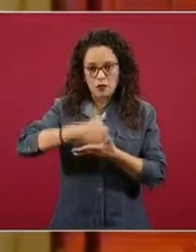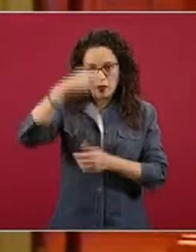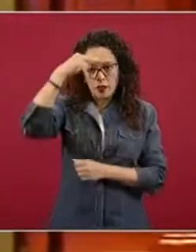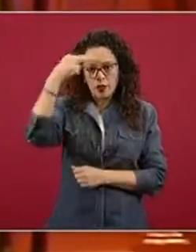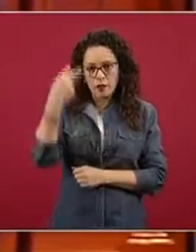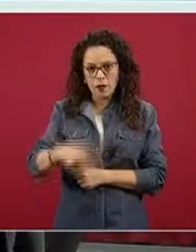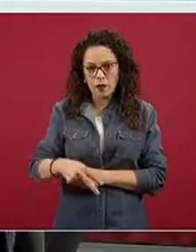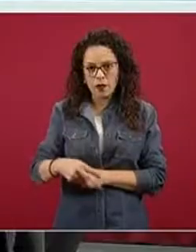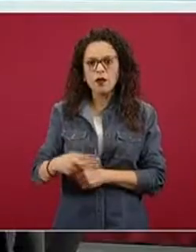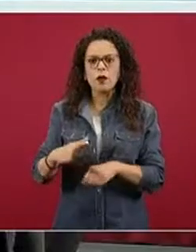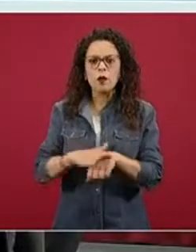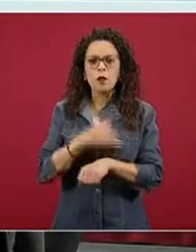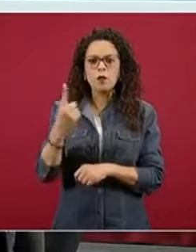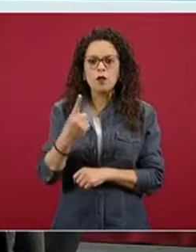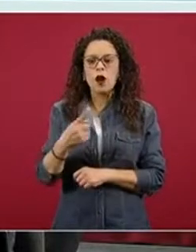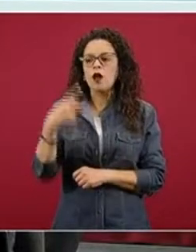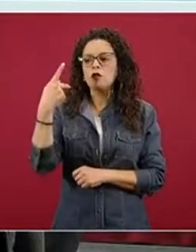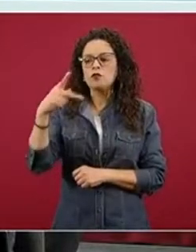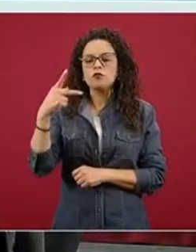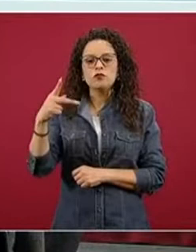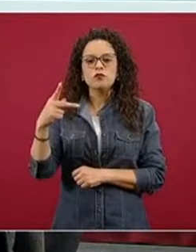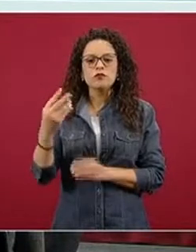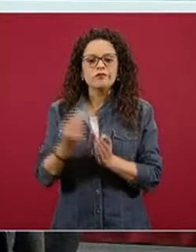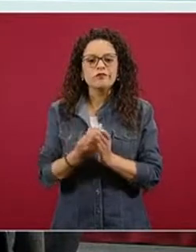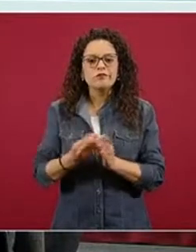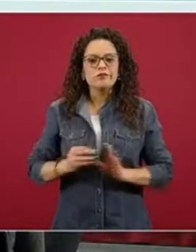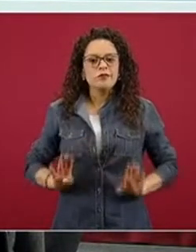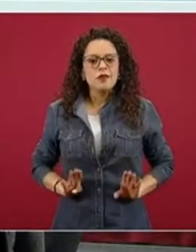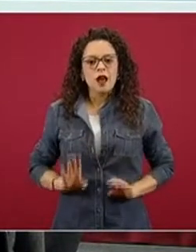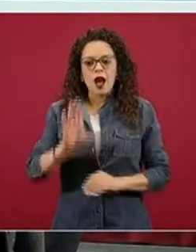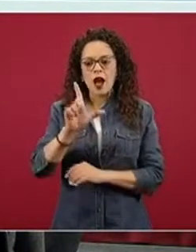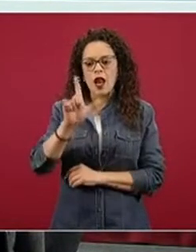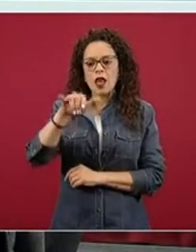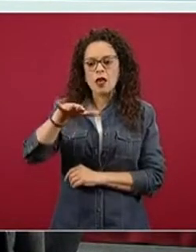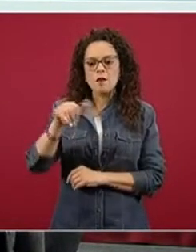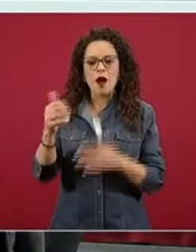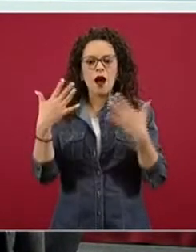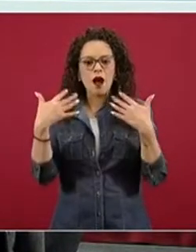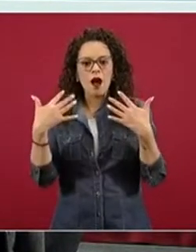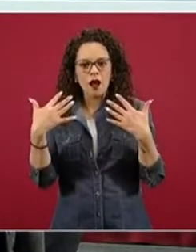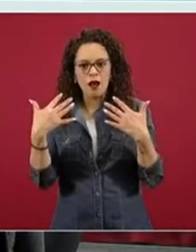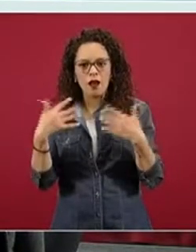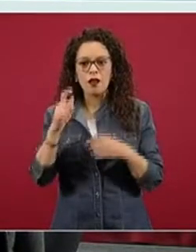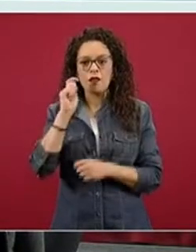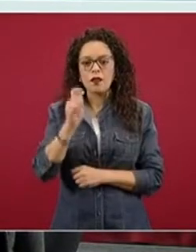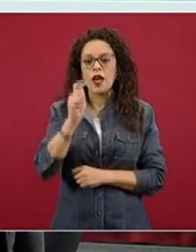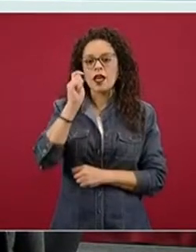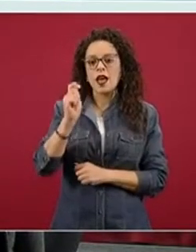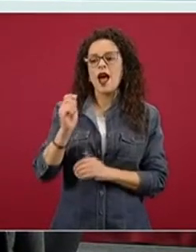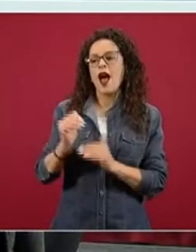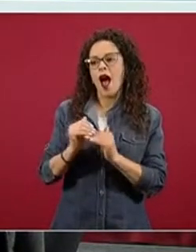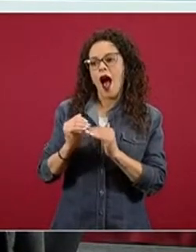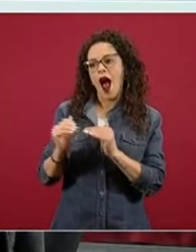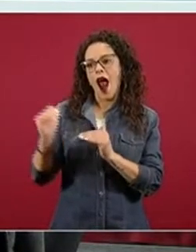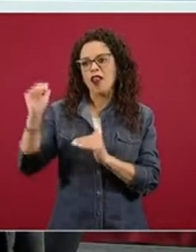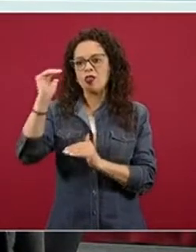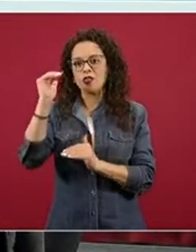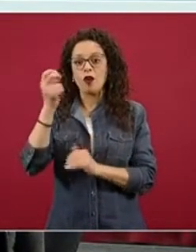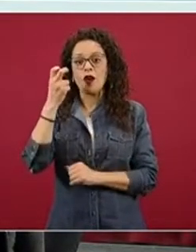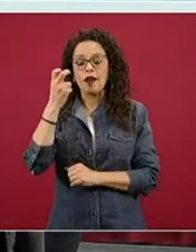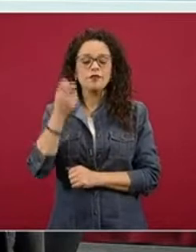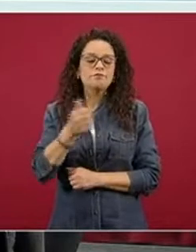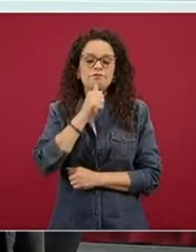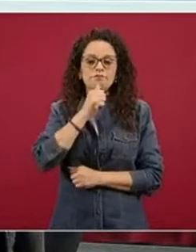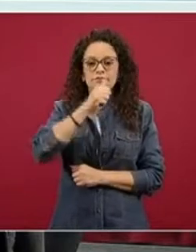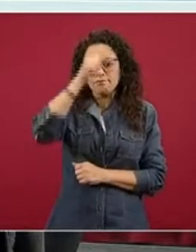características climatológicas y la altitud de la Ciudad de México, que no permite, o hasta el momento no se han identificado vectores